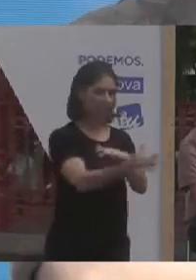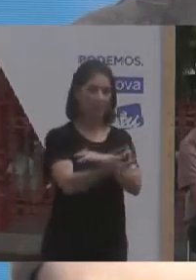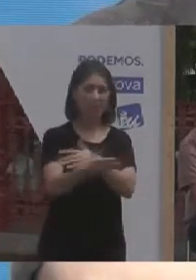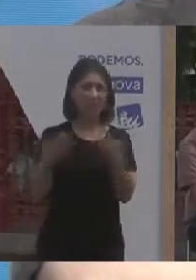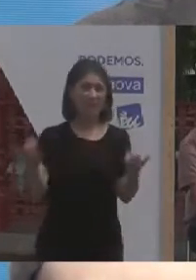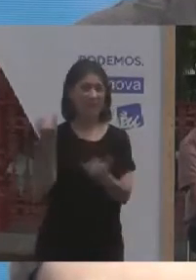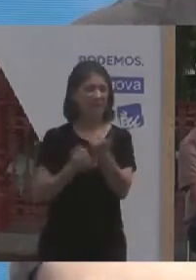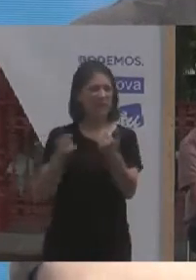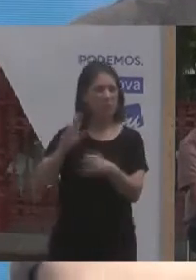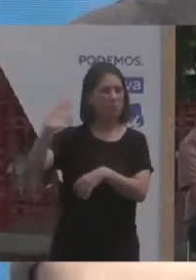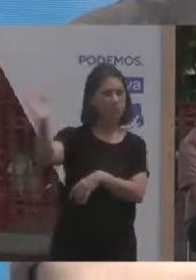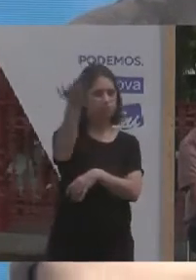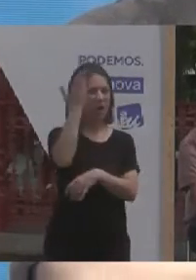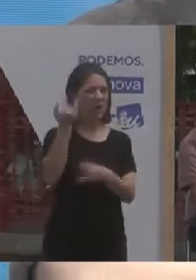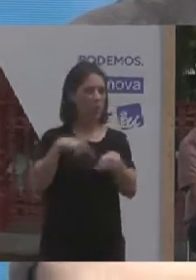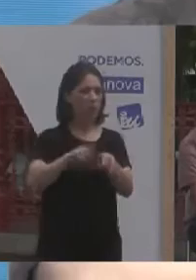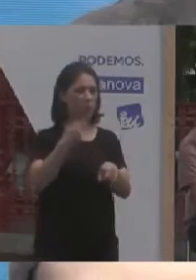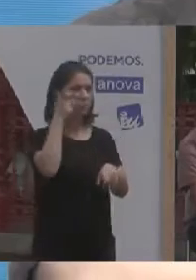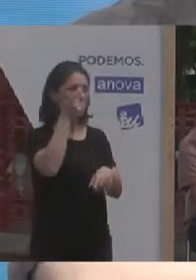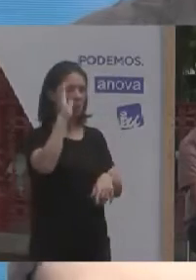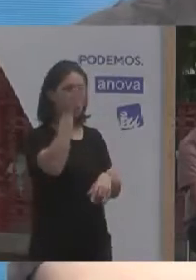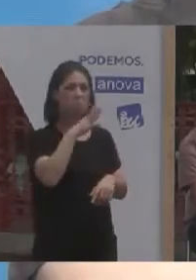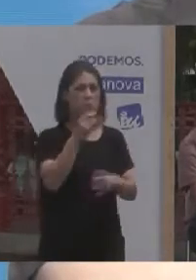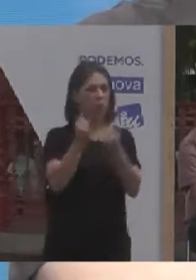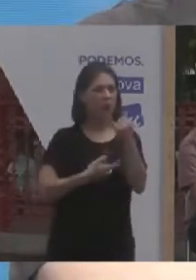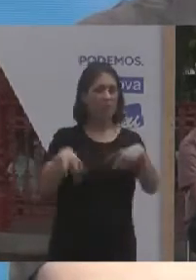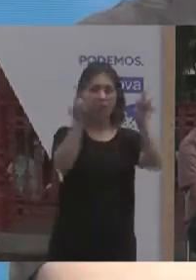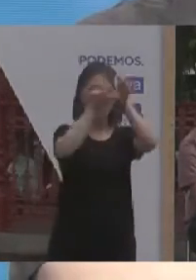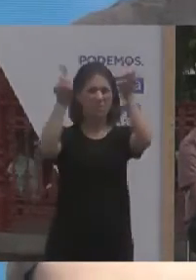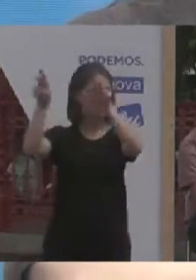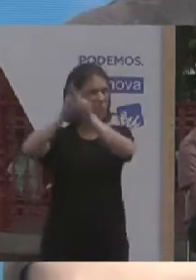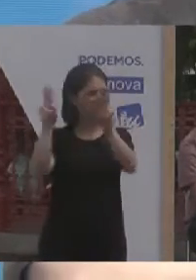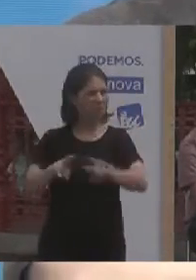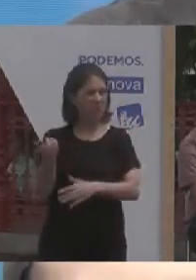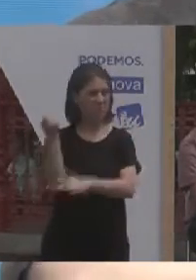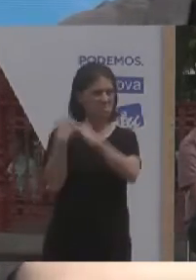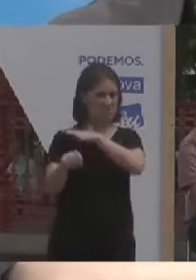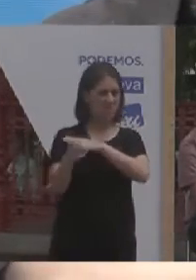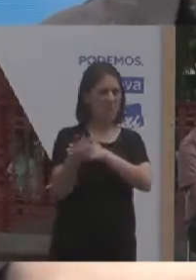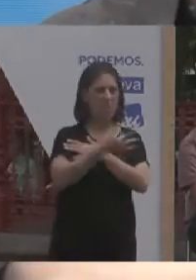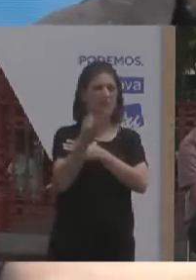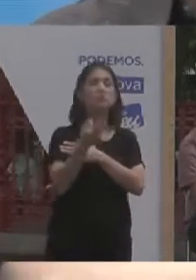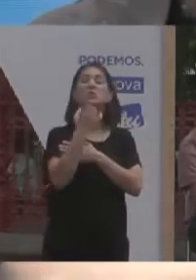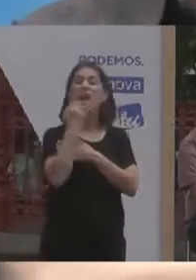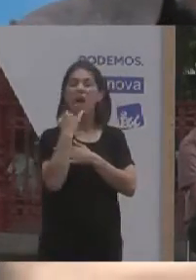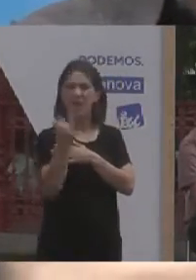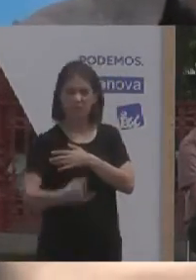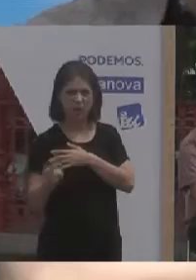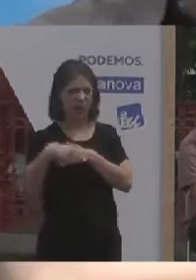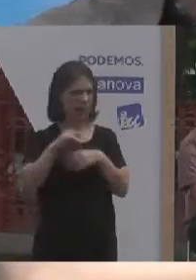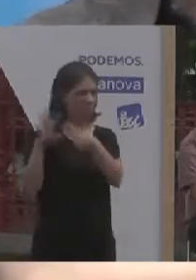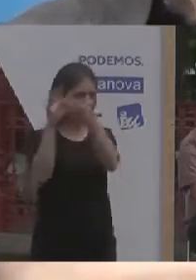súa traición ao pobo por venderse ás grandes empresas eléctricas do